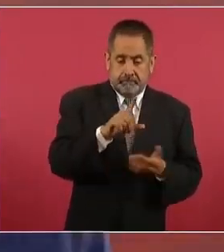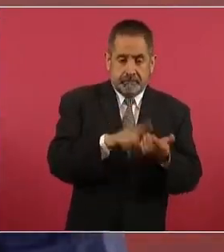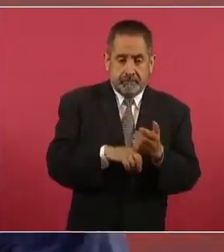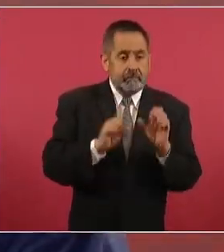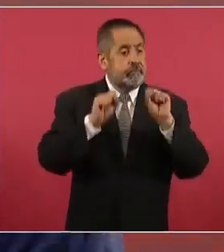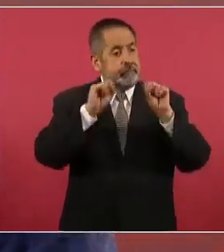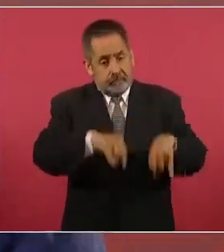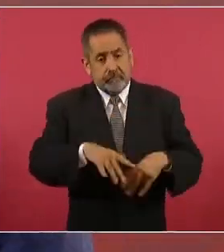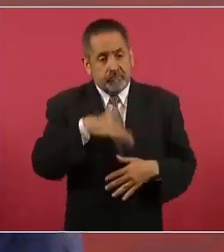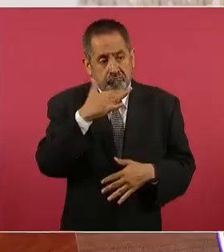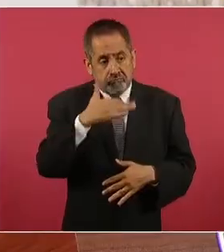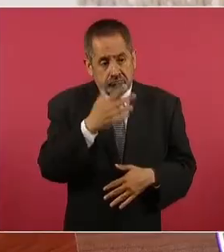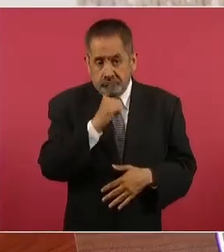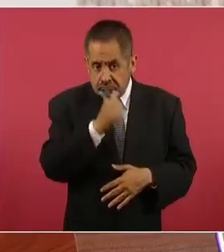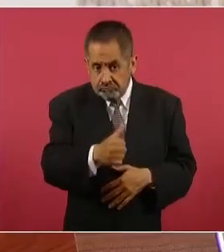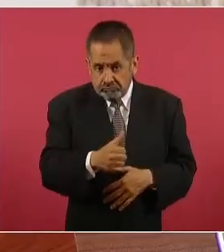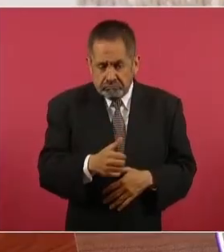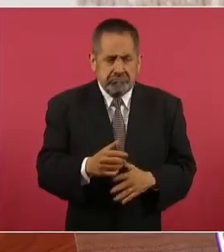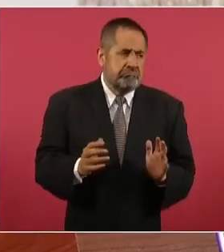corrupción,